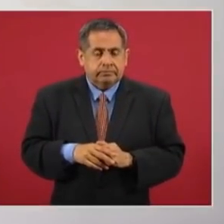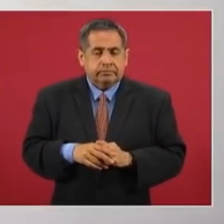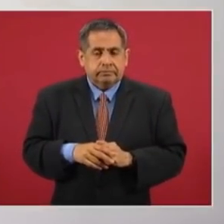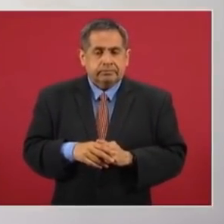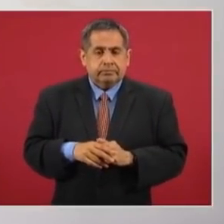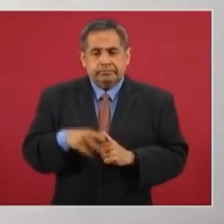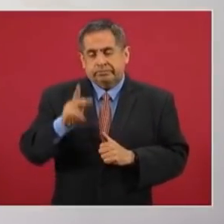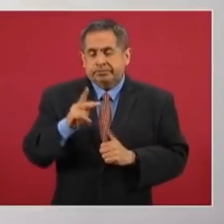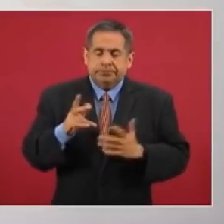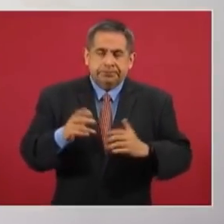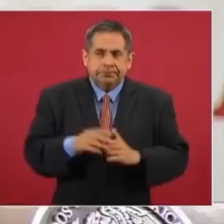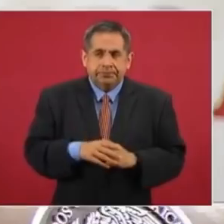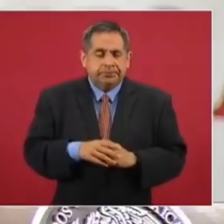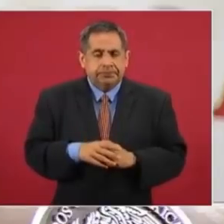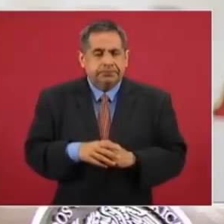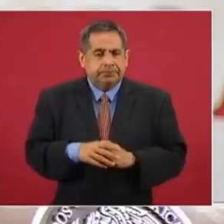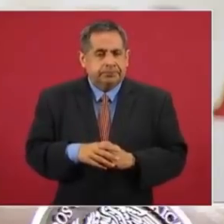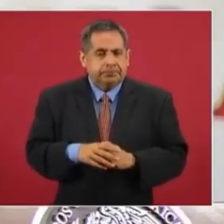todavía